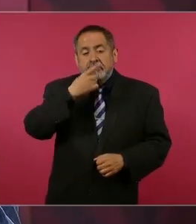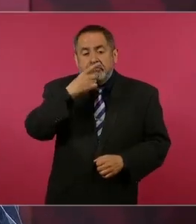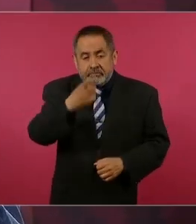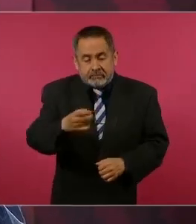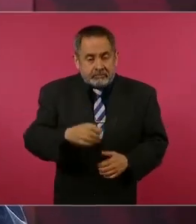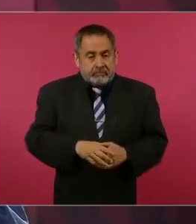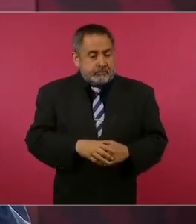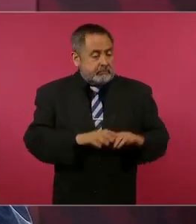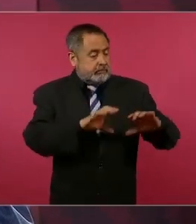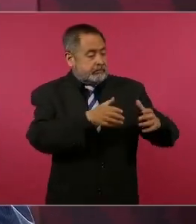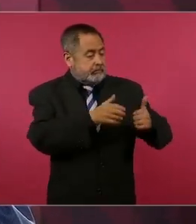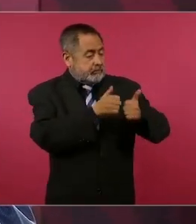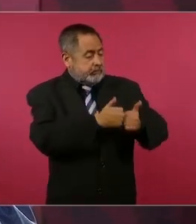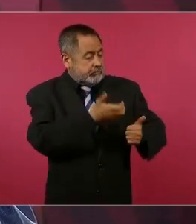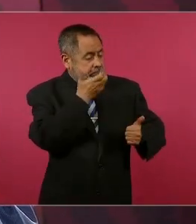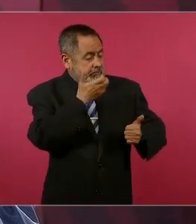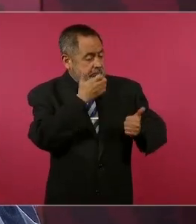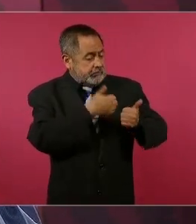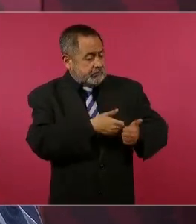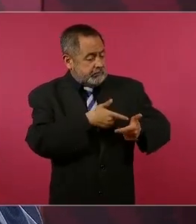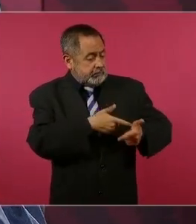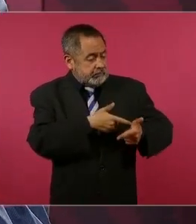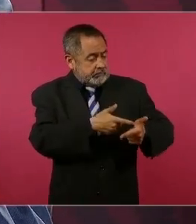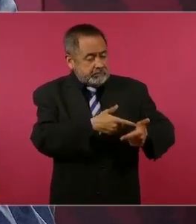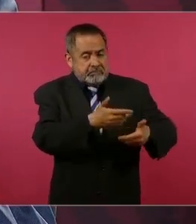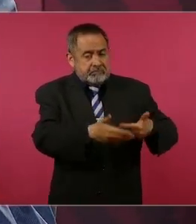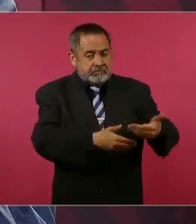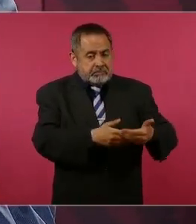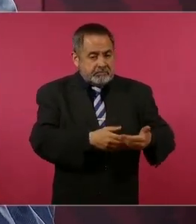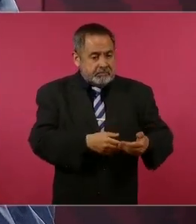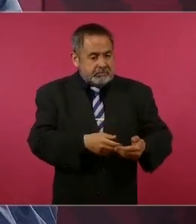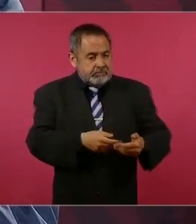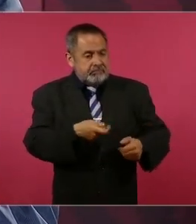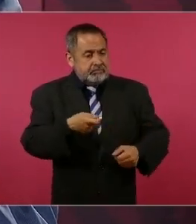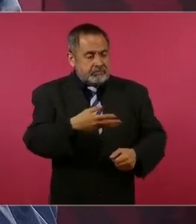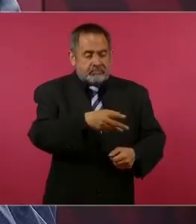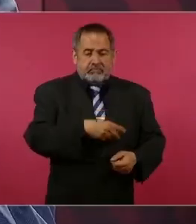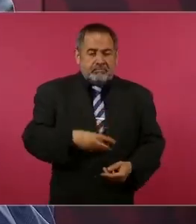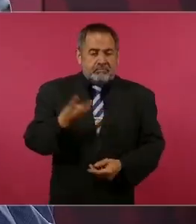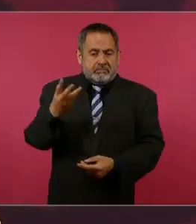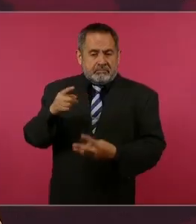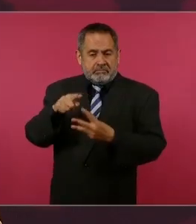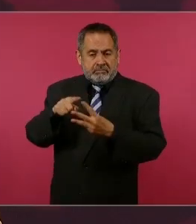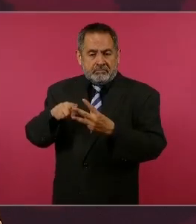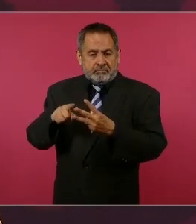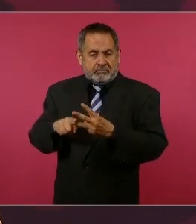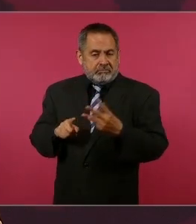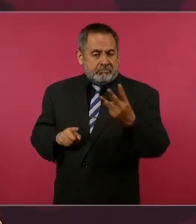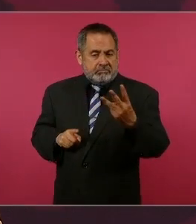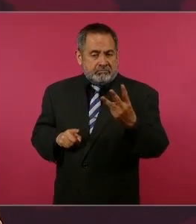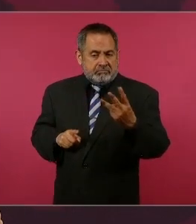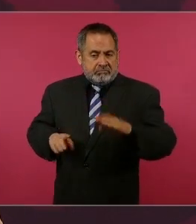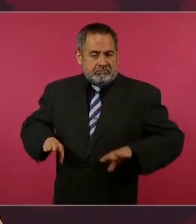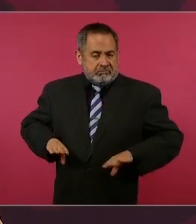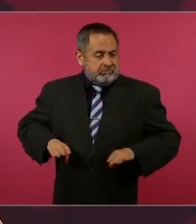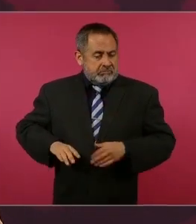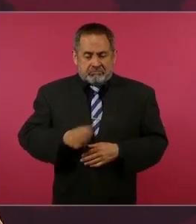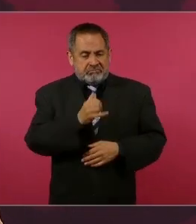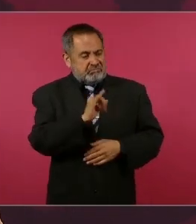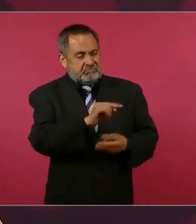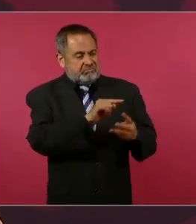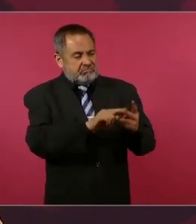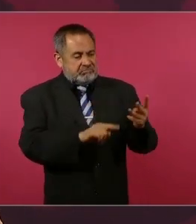que el conservadurismo tiene tres características, sobre todo